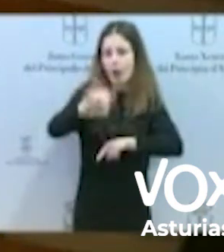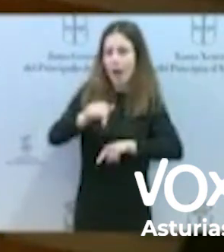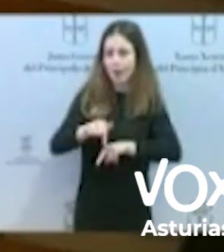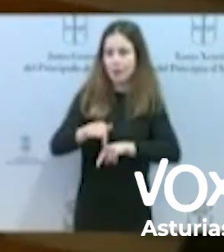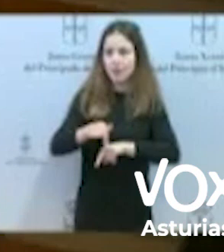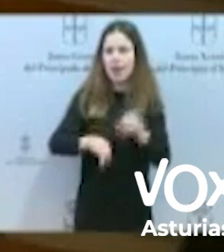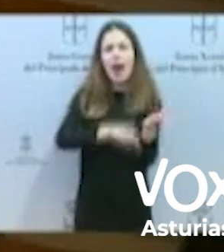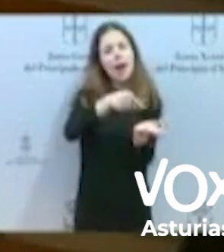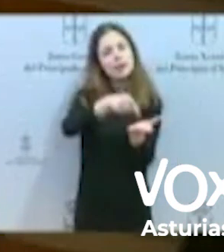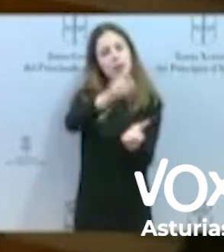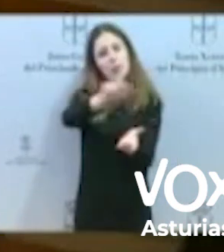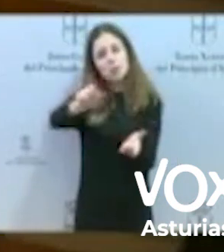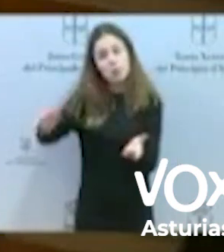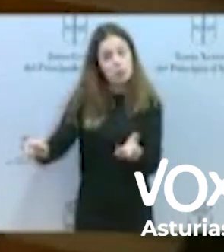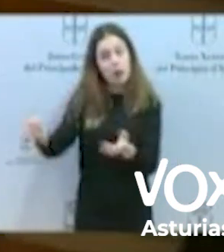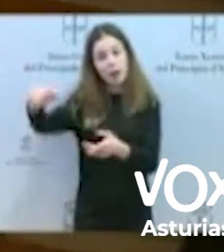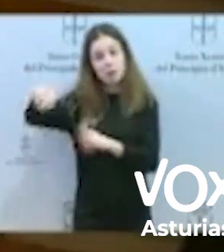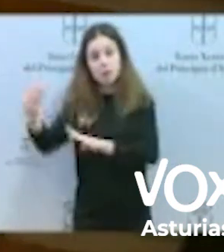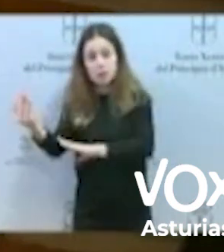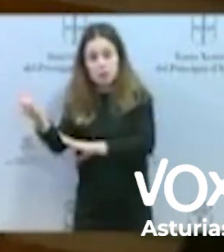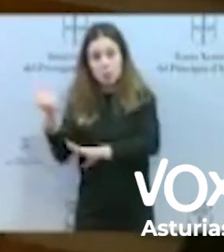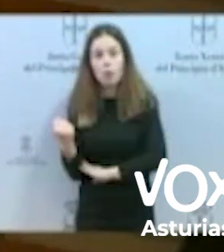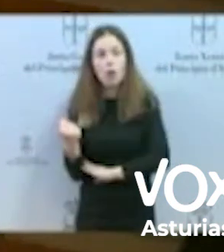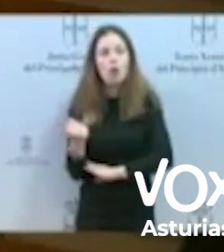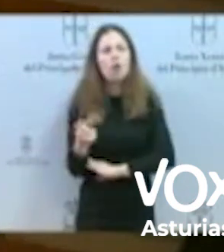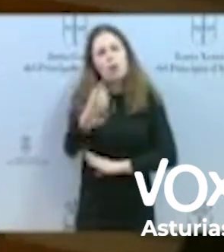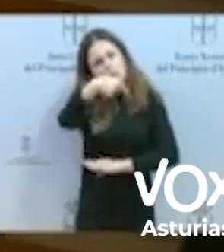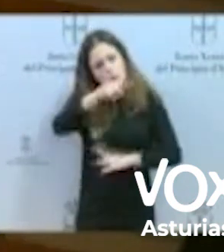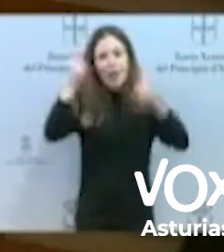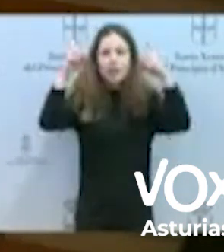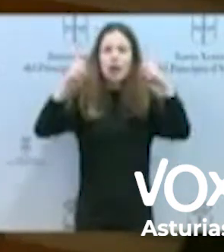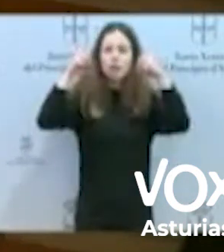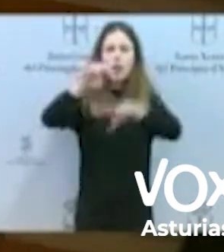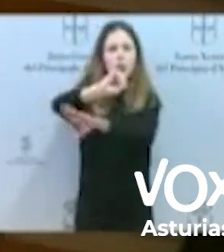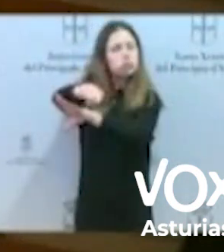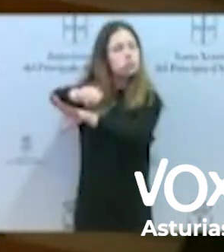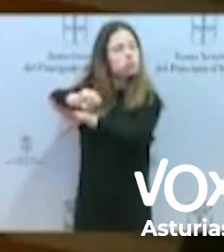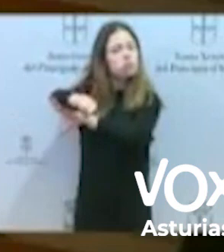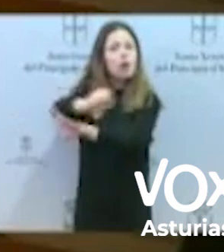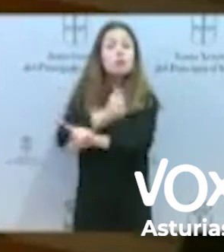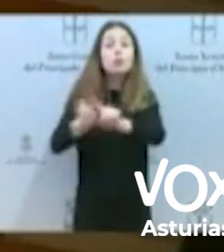y que ustedes se esfuerzan en ignorar una solución para este problema. Se lo